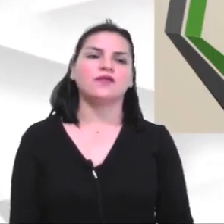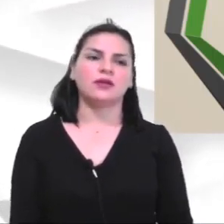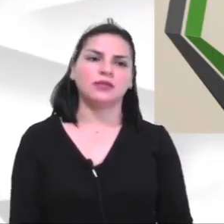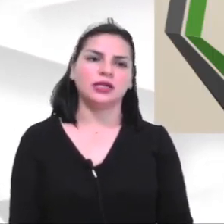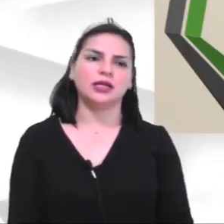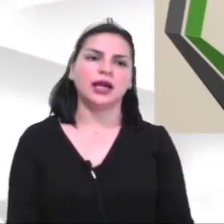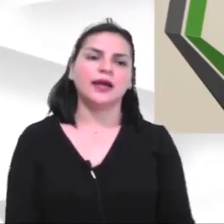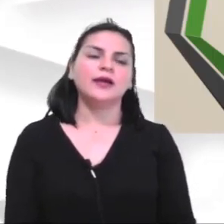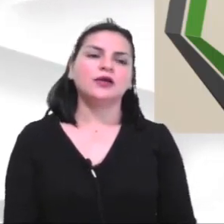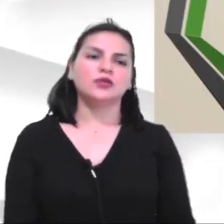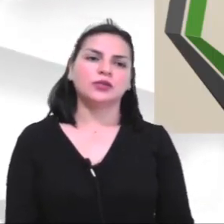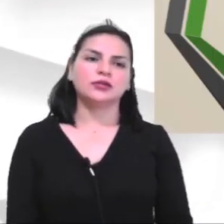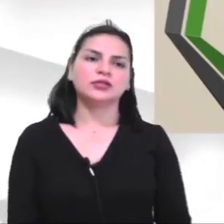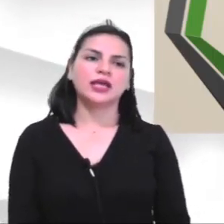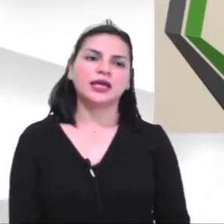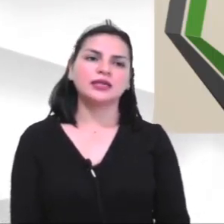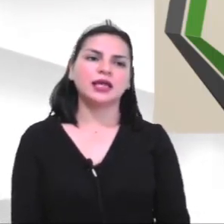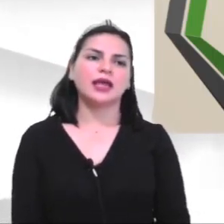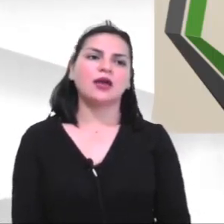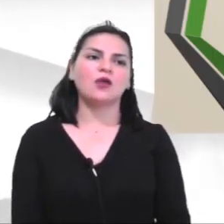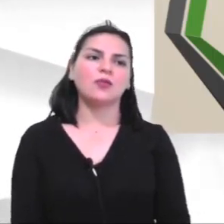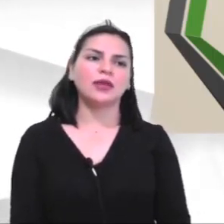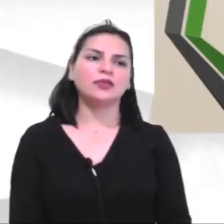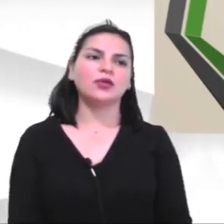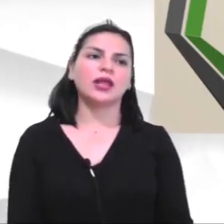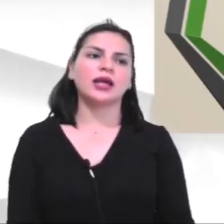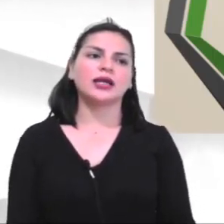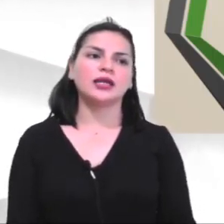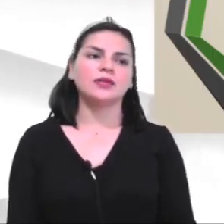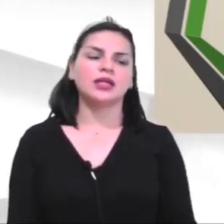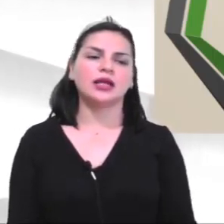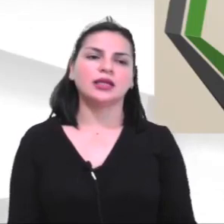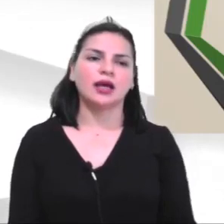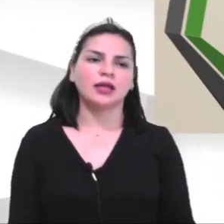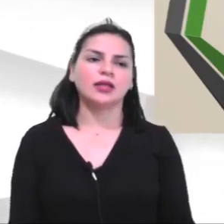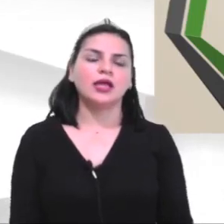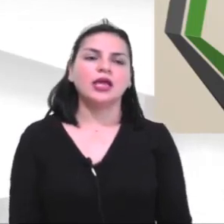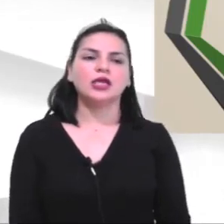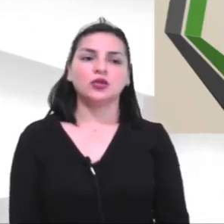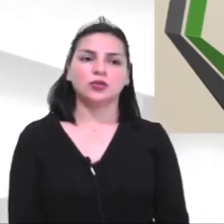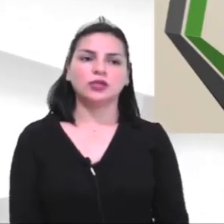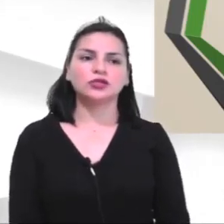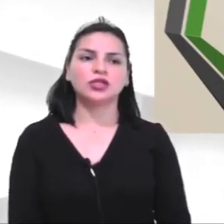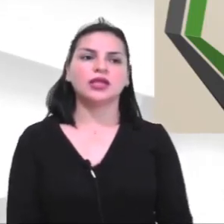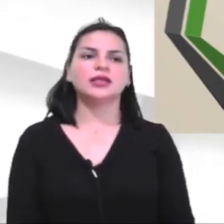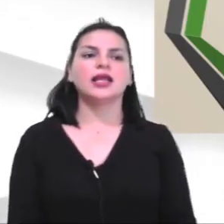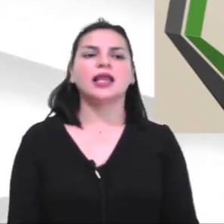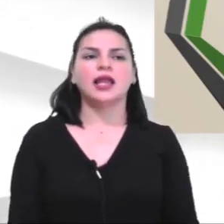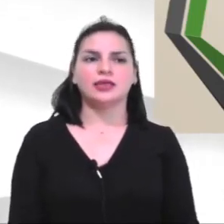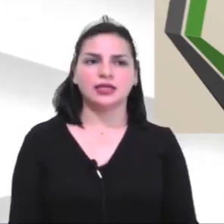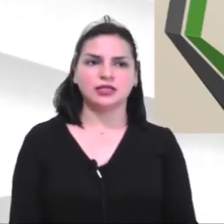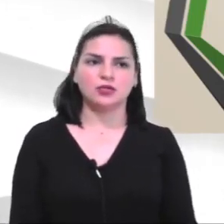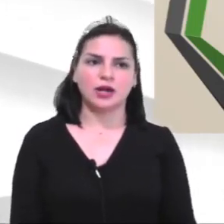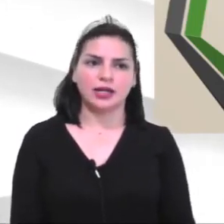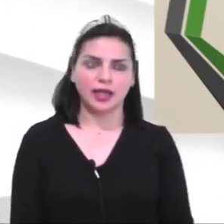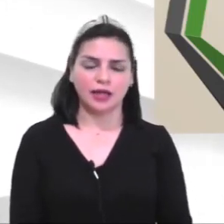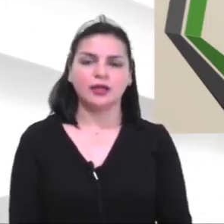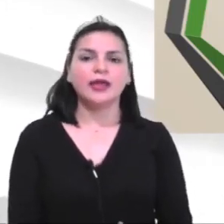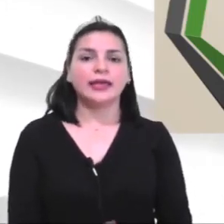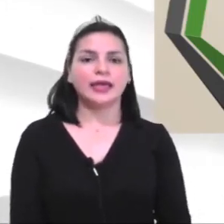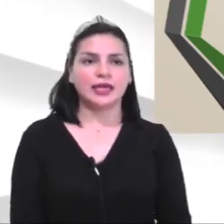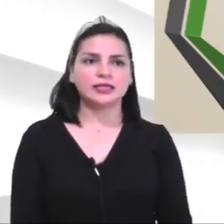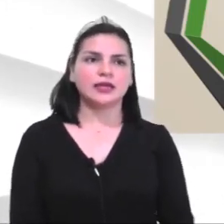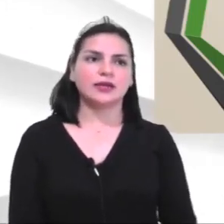de la familia. Número 6, el aumento de la criminalidad. Y número 7, la